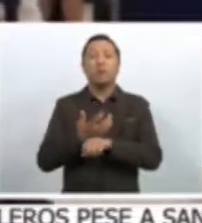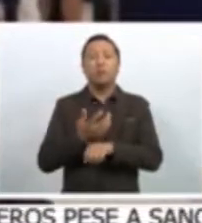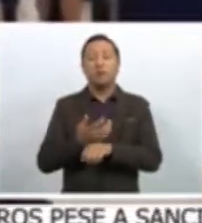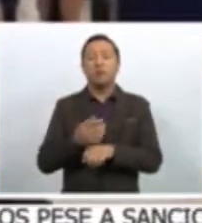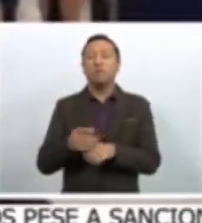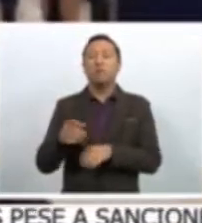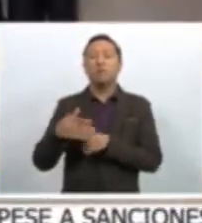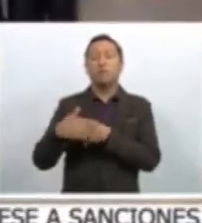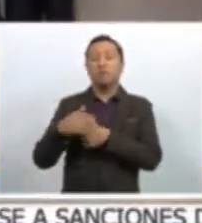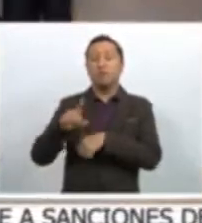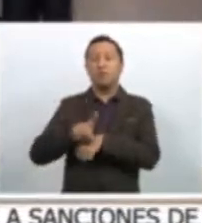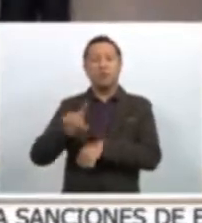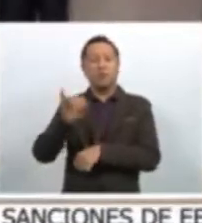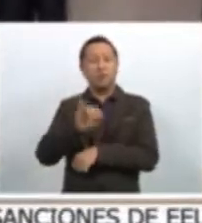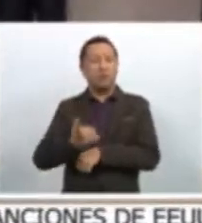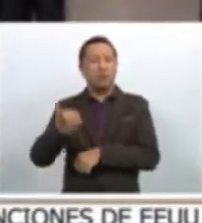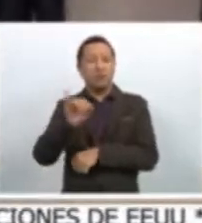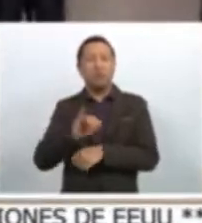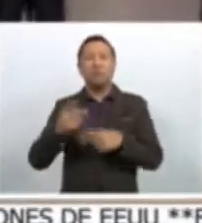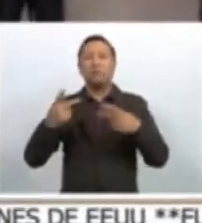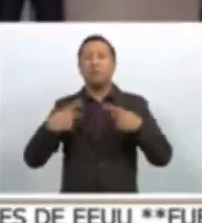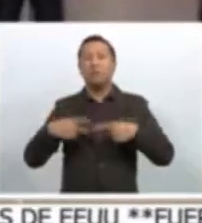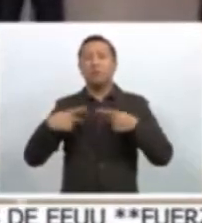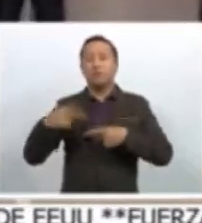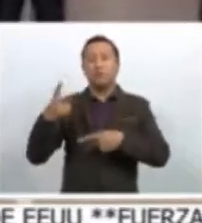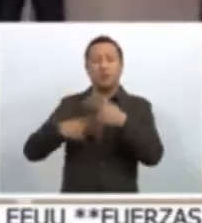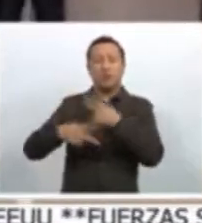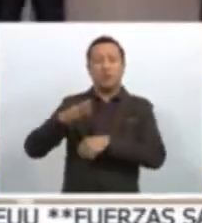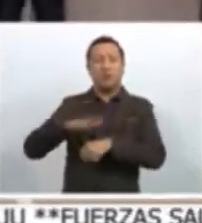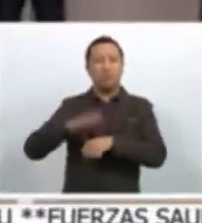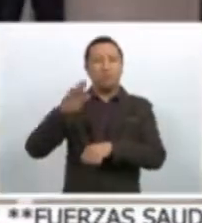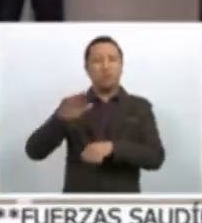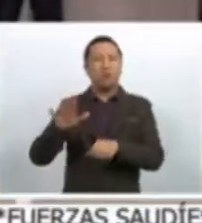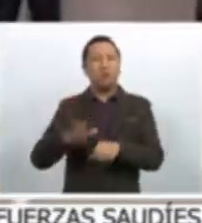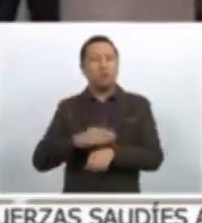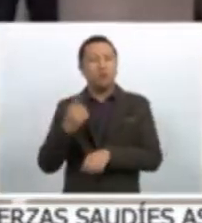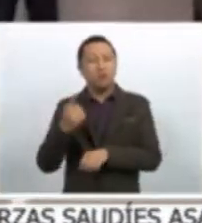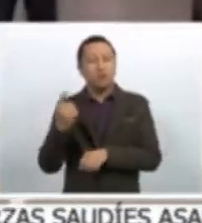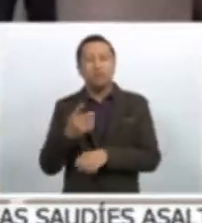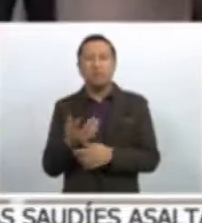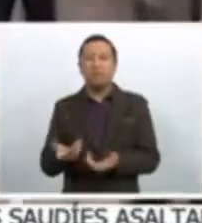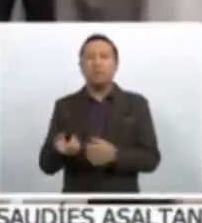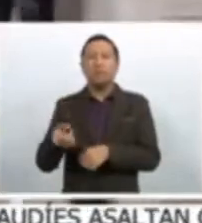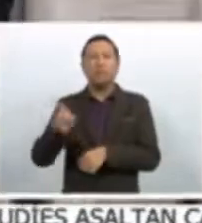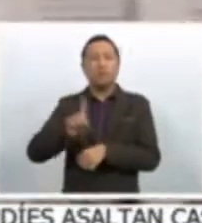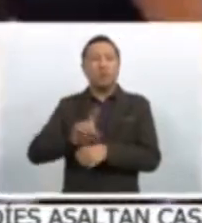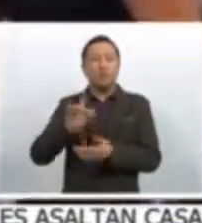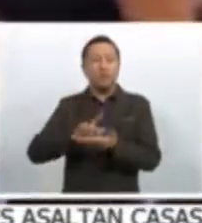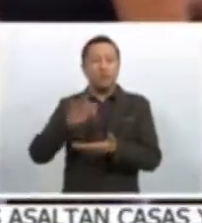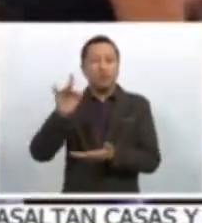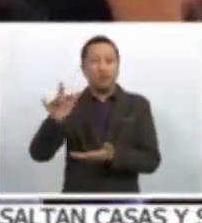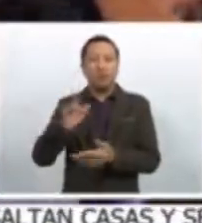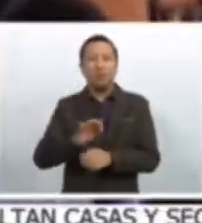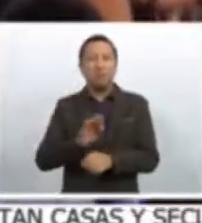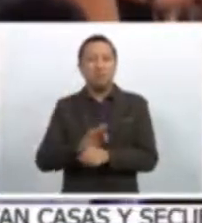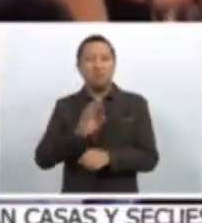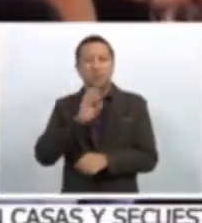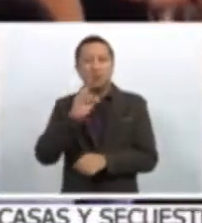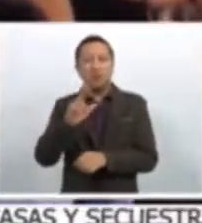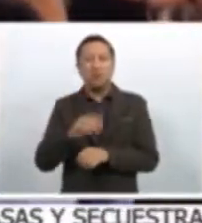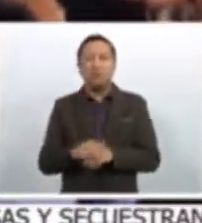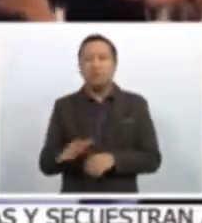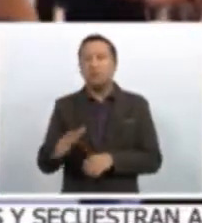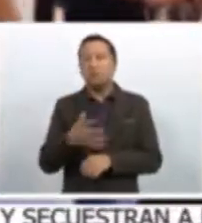un incremento importante en Cancún por la celebración del Día de Acción de Gracias, que es lo más favorable para el destino, pues espera una ocupación cercana